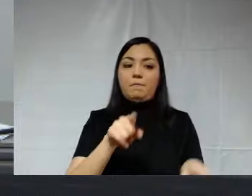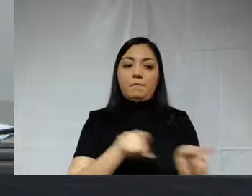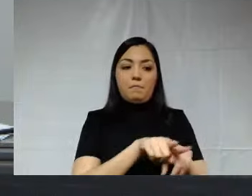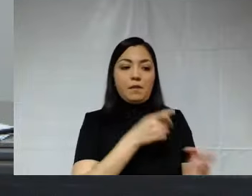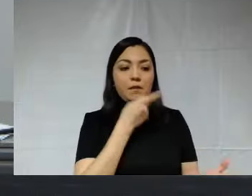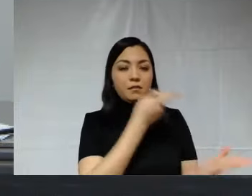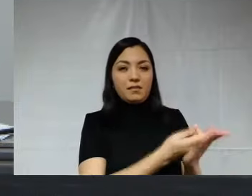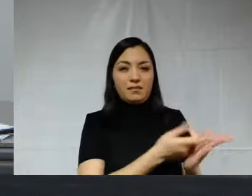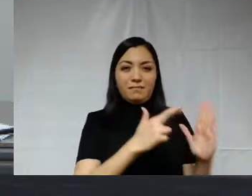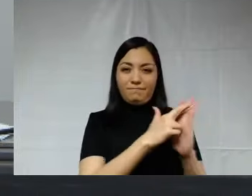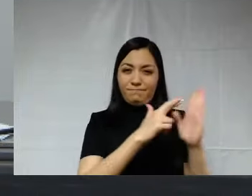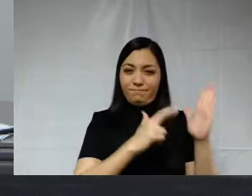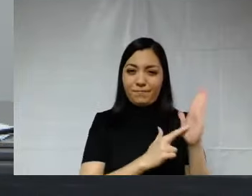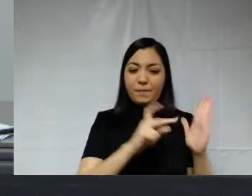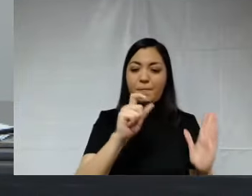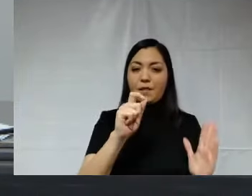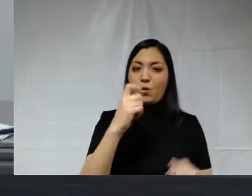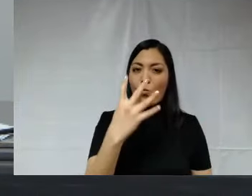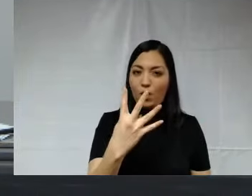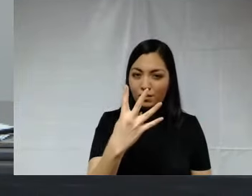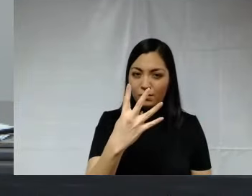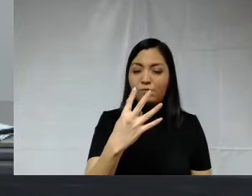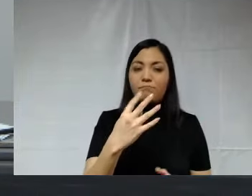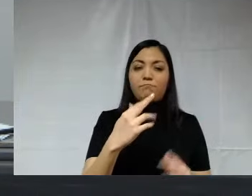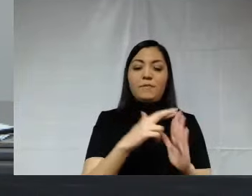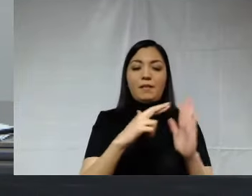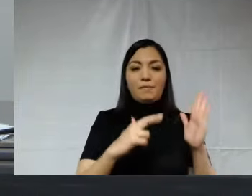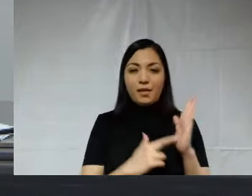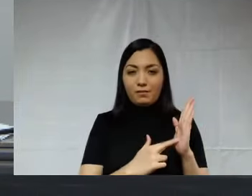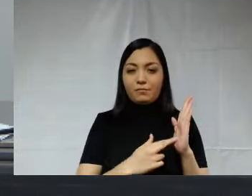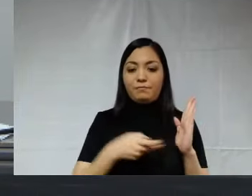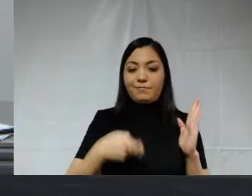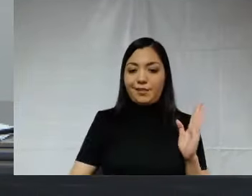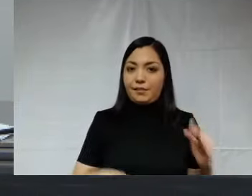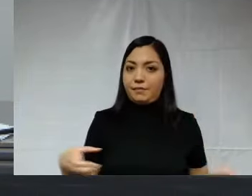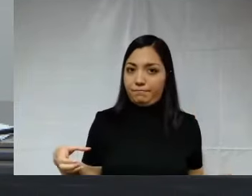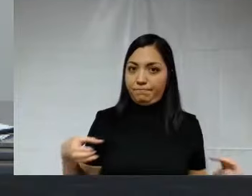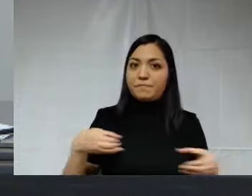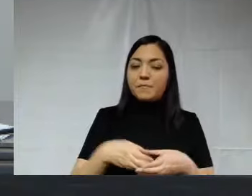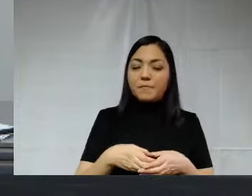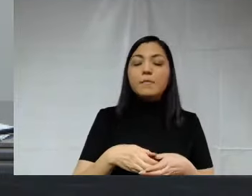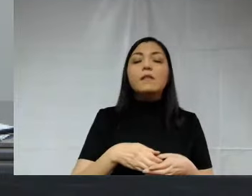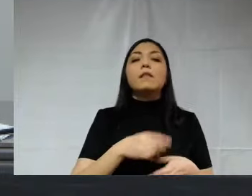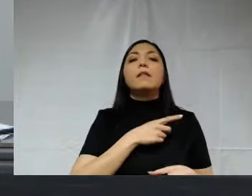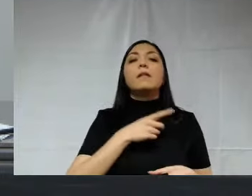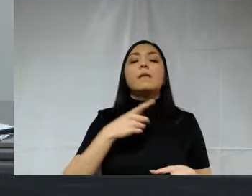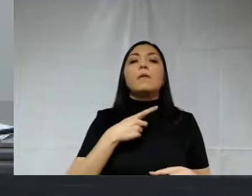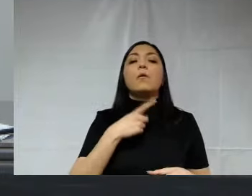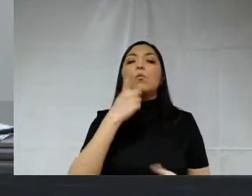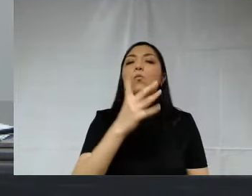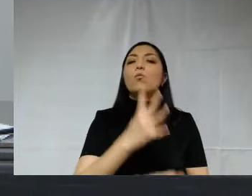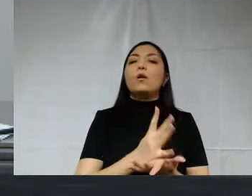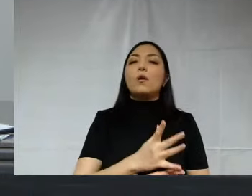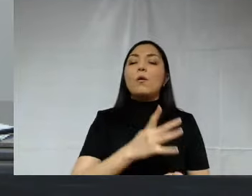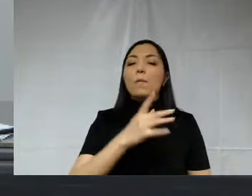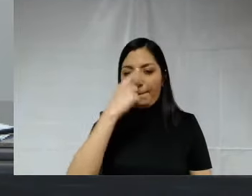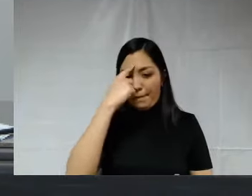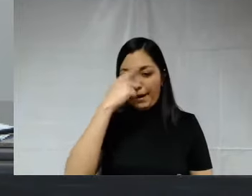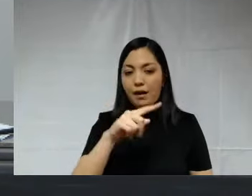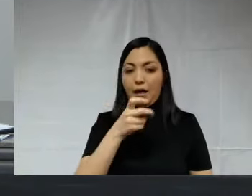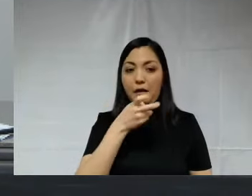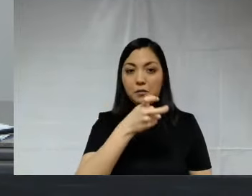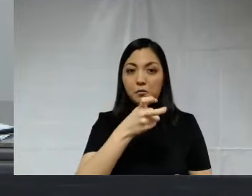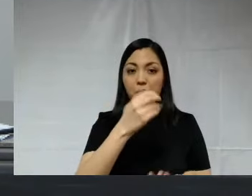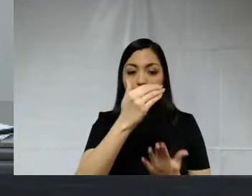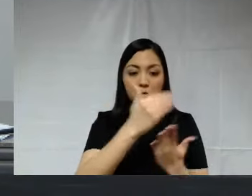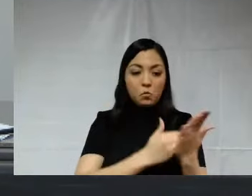este consejo general Solicito se dispense la lectura del documento relacionado con el único asunto listado en el orden del día realizando la lectura